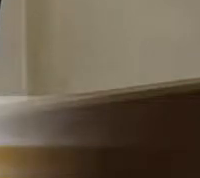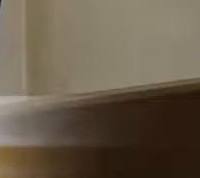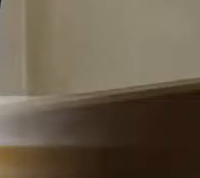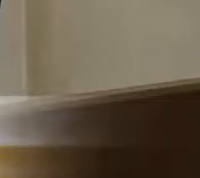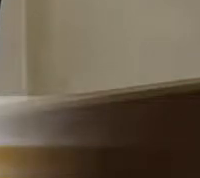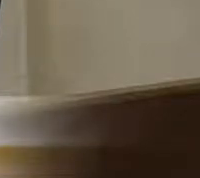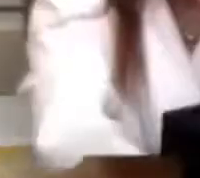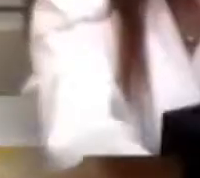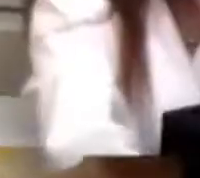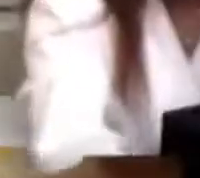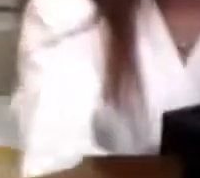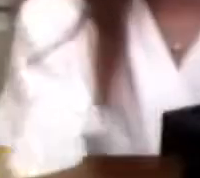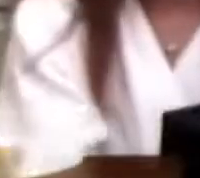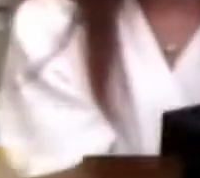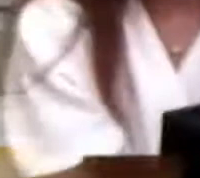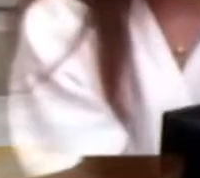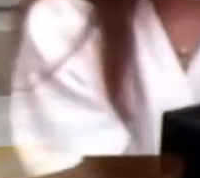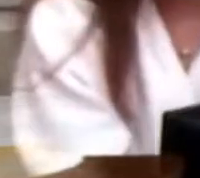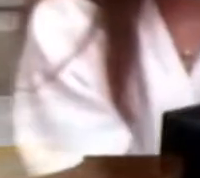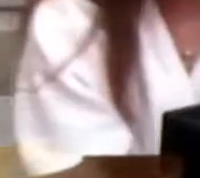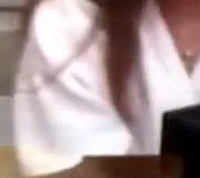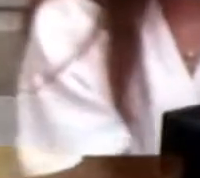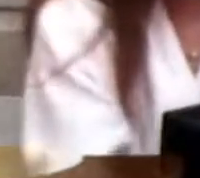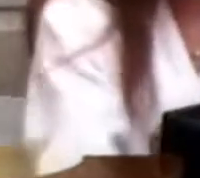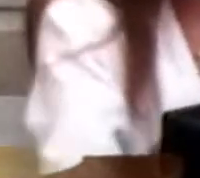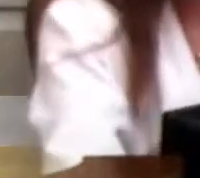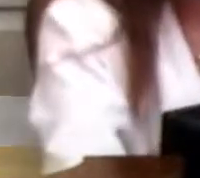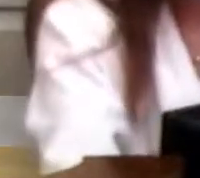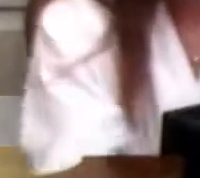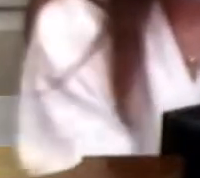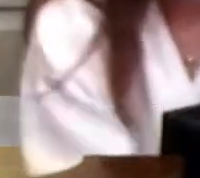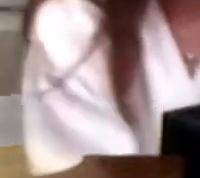presidente. Bien, senador Julián Gallo.